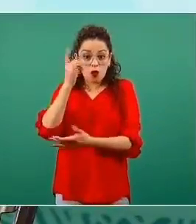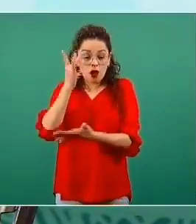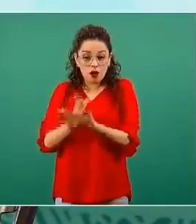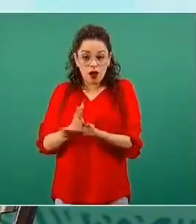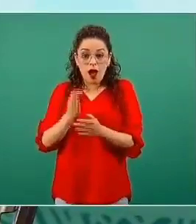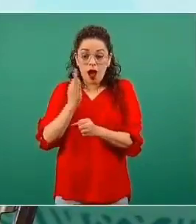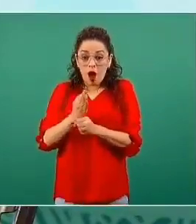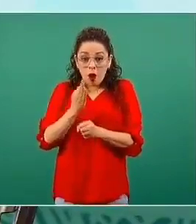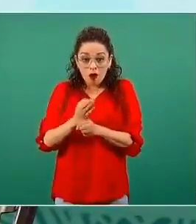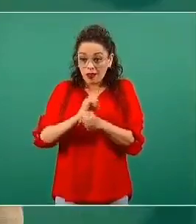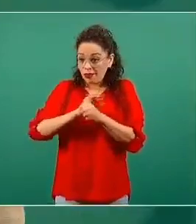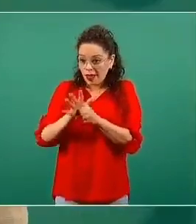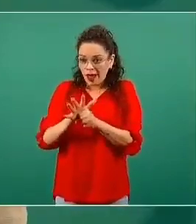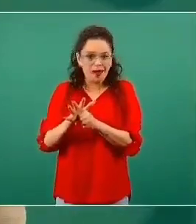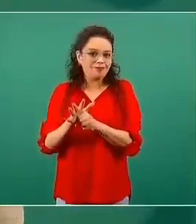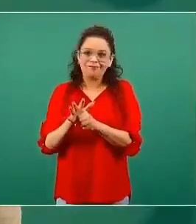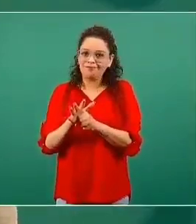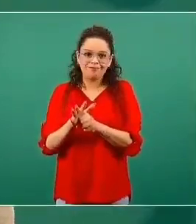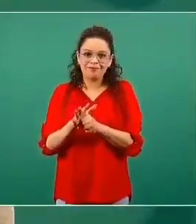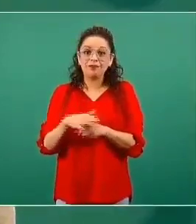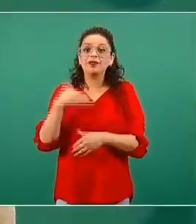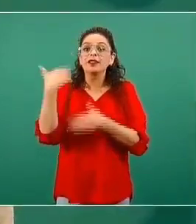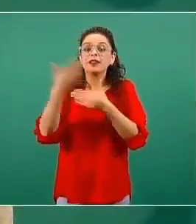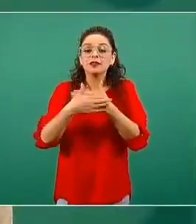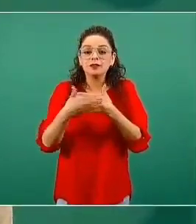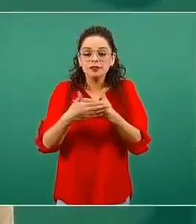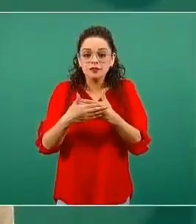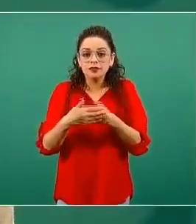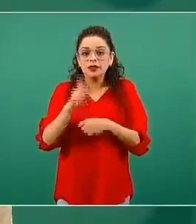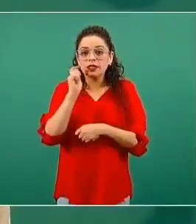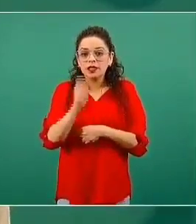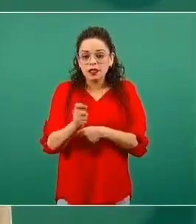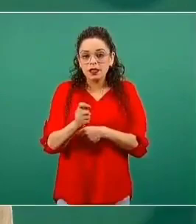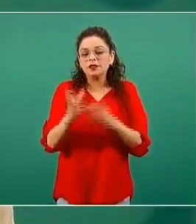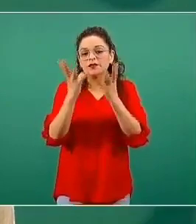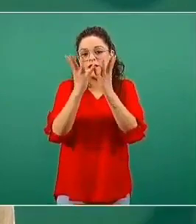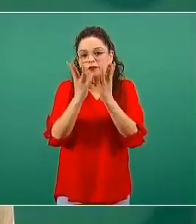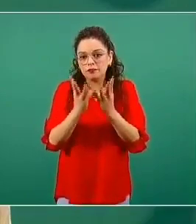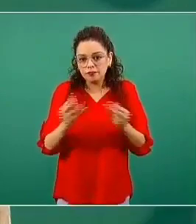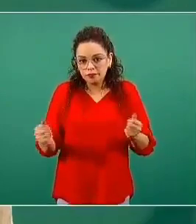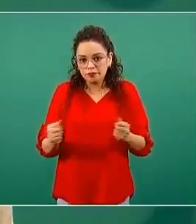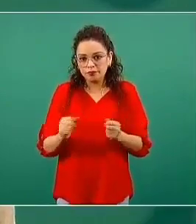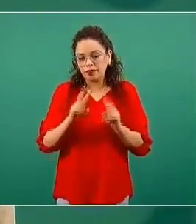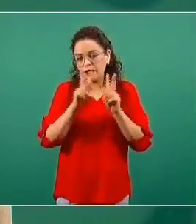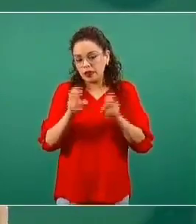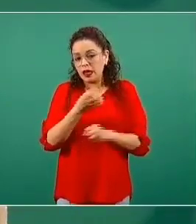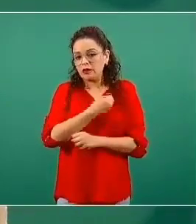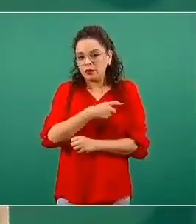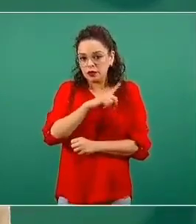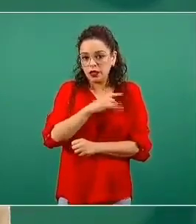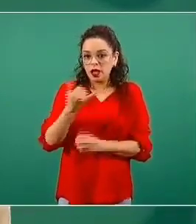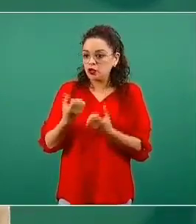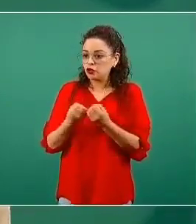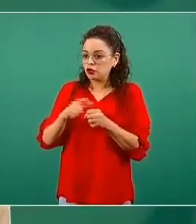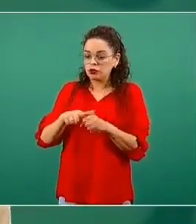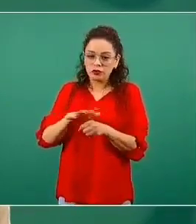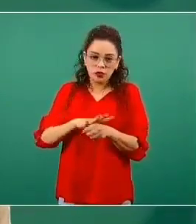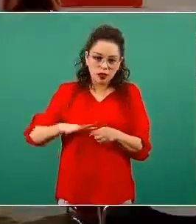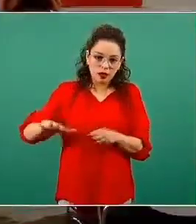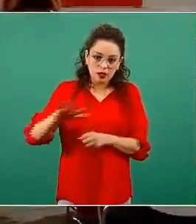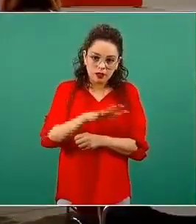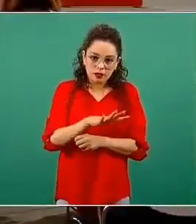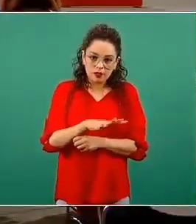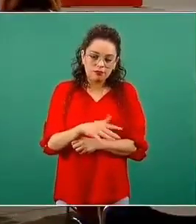sino al post-COVID y a todo lo que implica la recuperación en términos de salud, en términos sociales